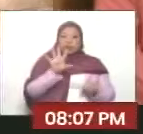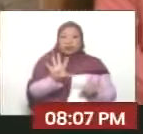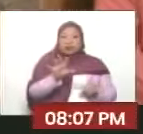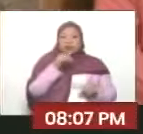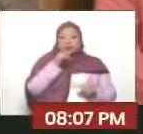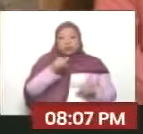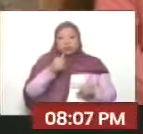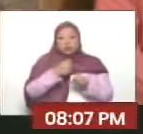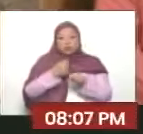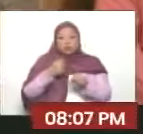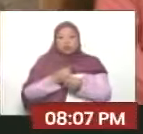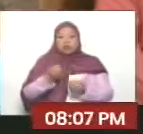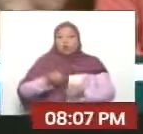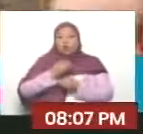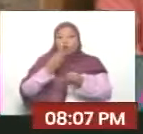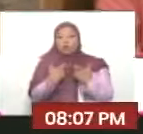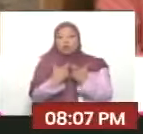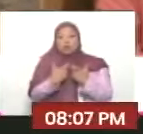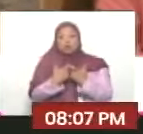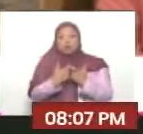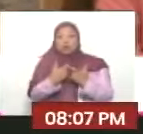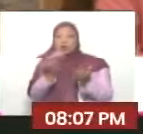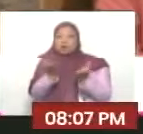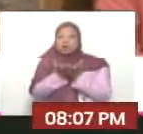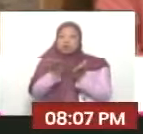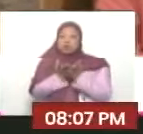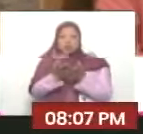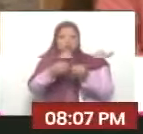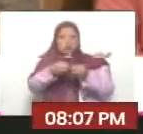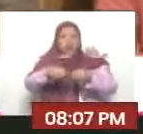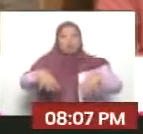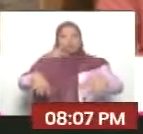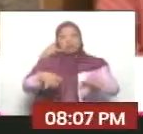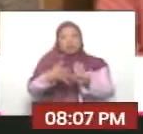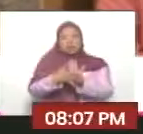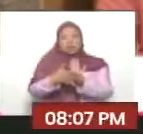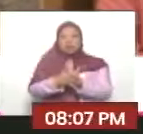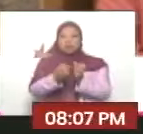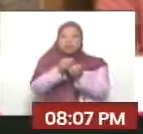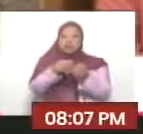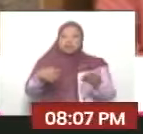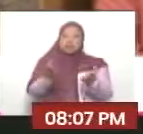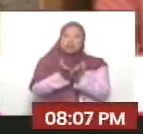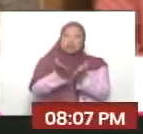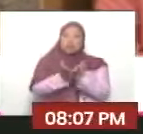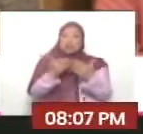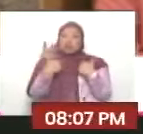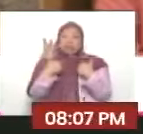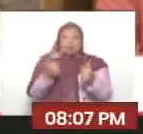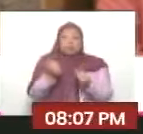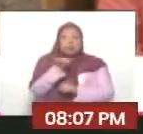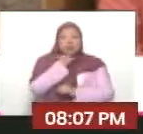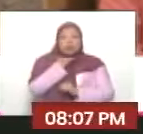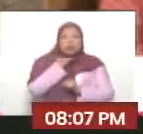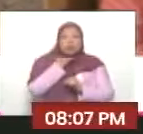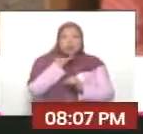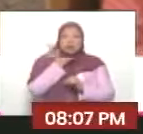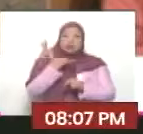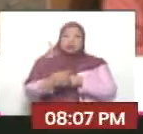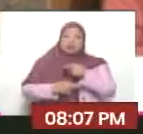la plataforma donde los consejos comunales históricamente han cargado los proyectos, y ahí ya se tiene una base con la cual, así como hicieron